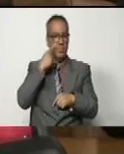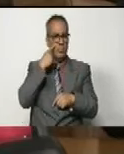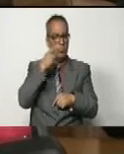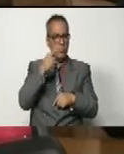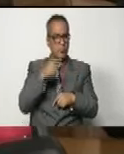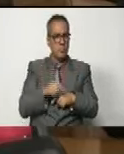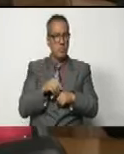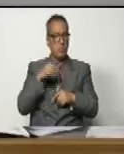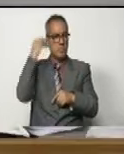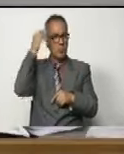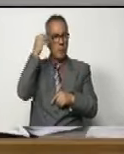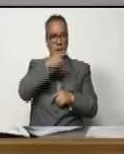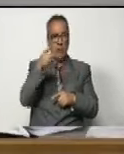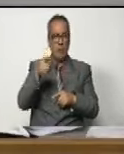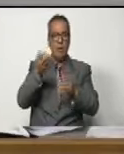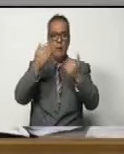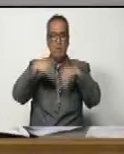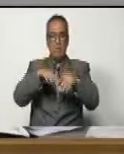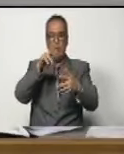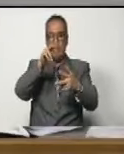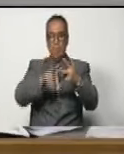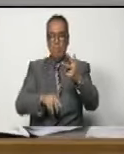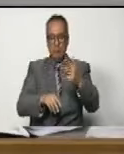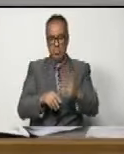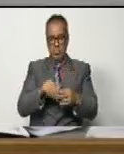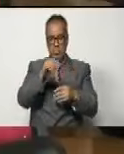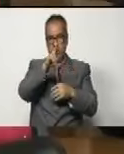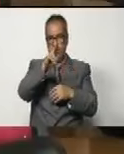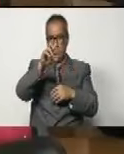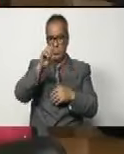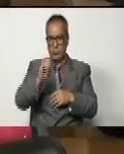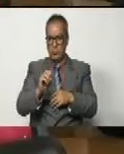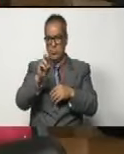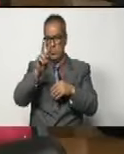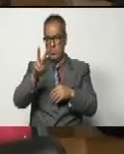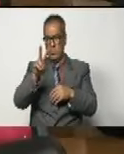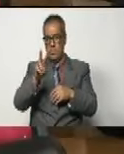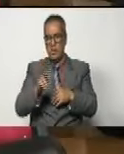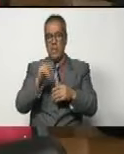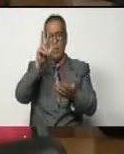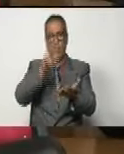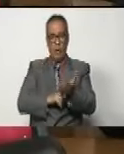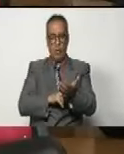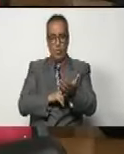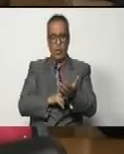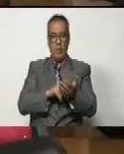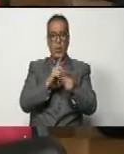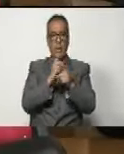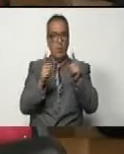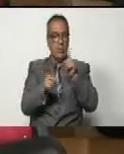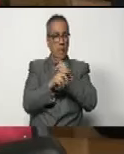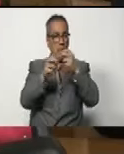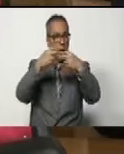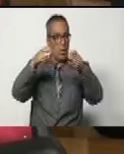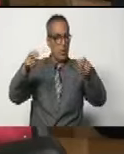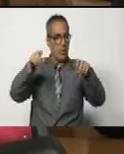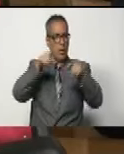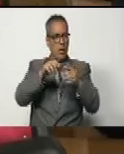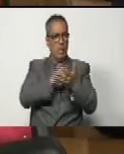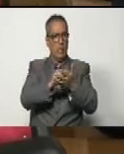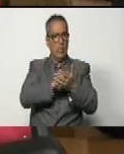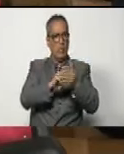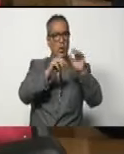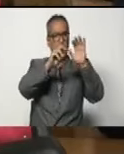En consideración. Ha aprobado. Siguiente. Ducentésimo vigésimo segundo. Se sugiere aprobar sin modificación la denominación del epígrafe del